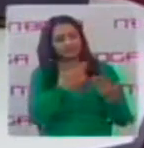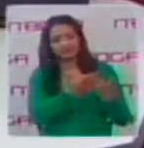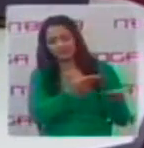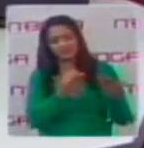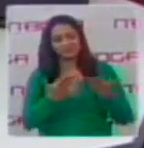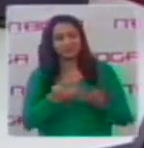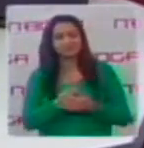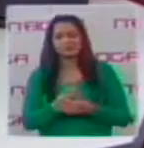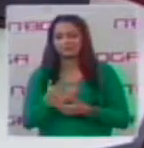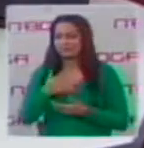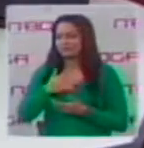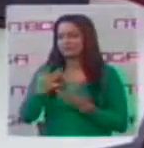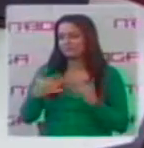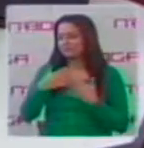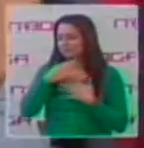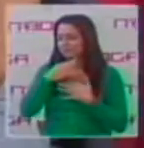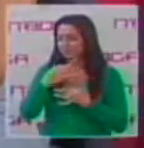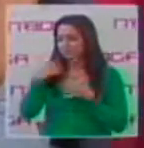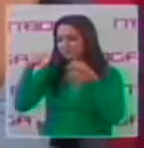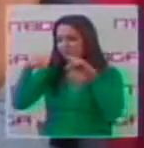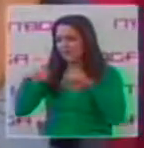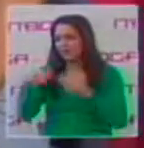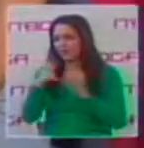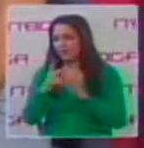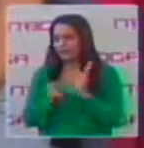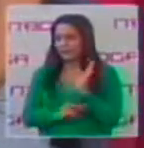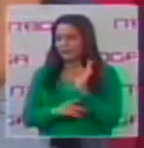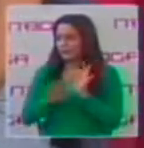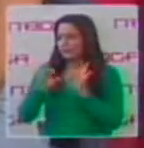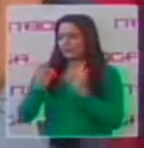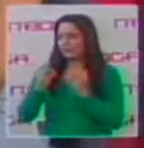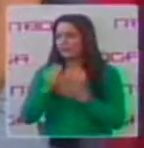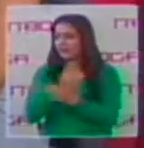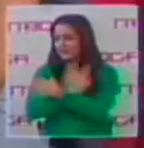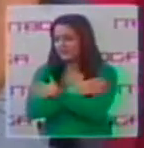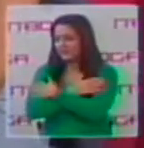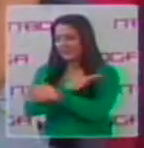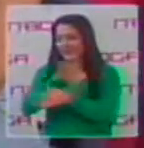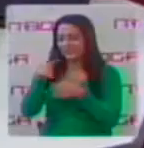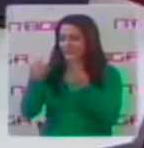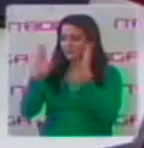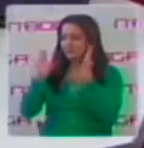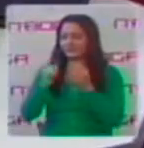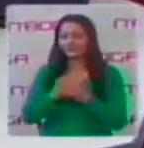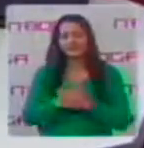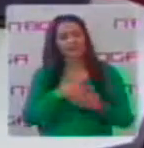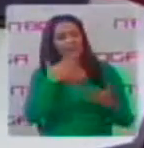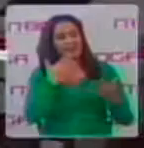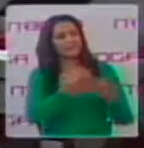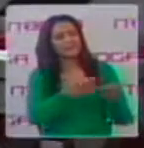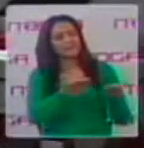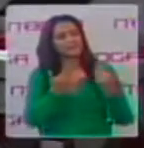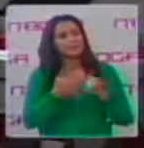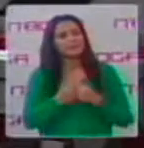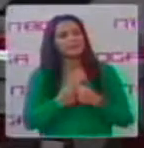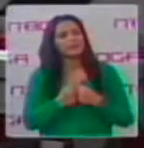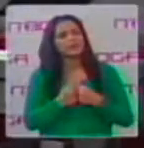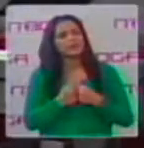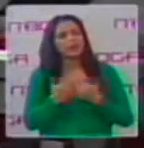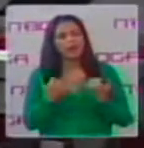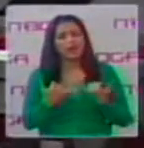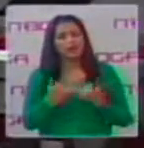acá. Es un placer para mí estar aquí en este programa y, bueno, un cordial saludo a todos los televidentes. Gracias, Carla. Bienvenida nuevamente. Bueno, una de